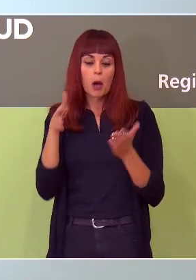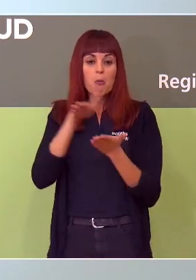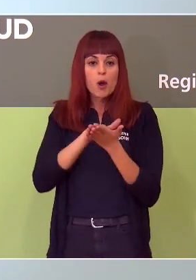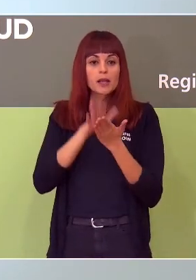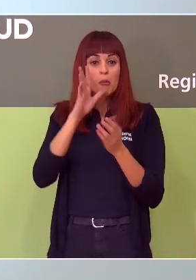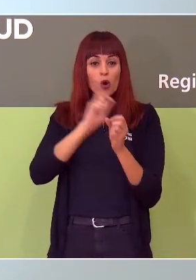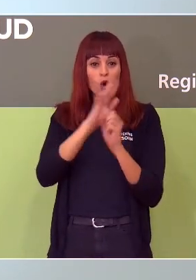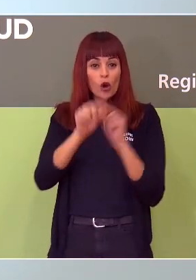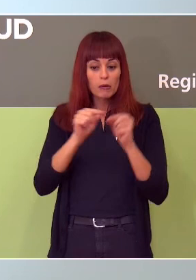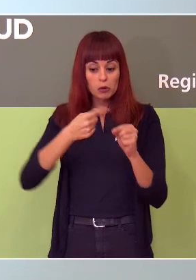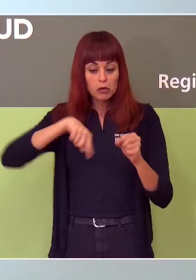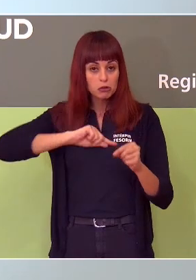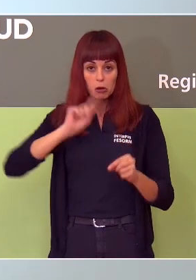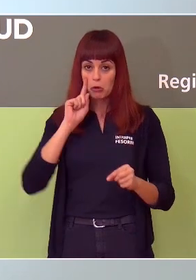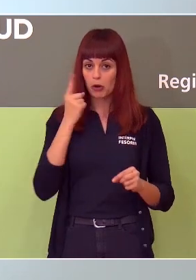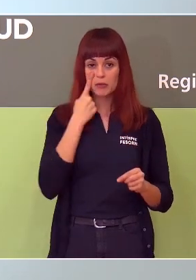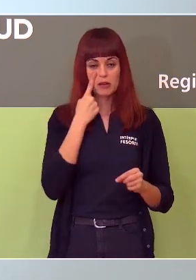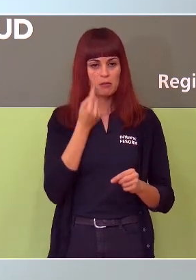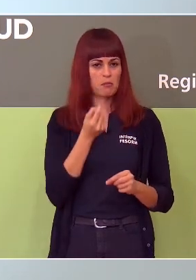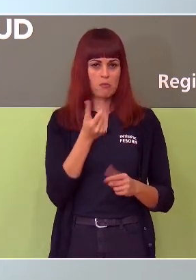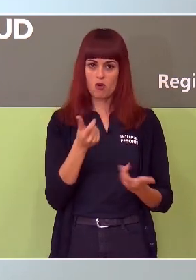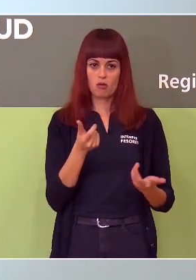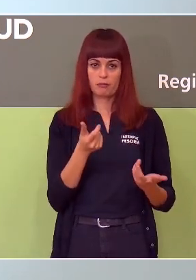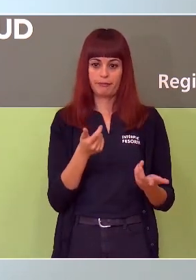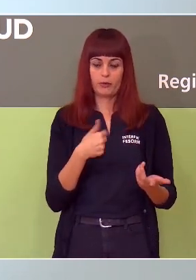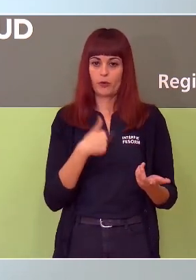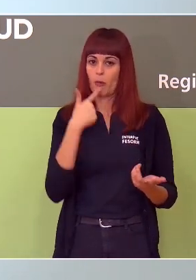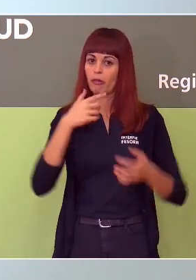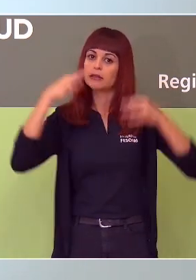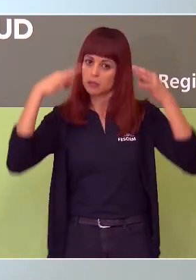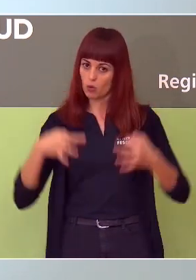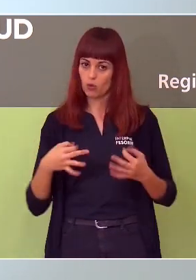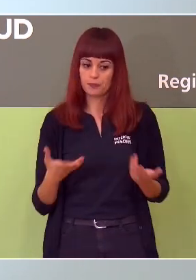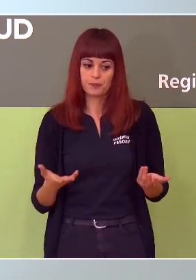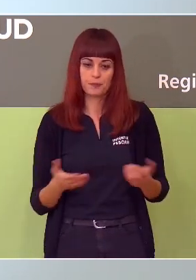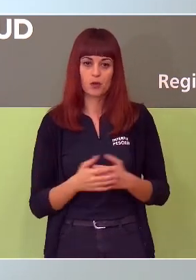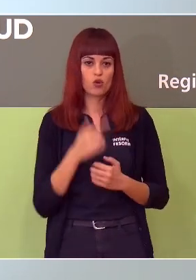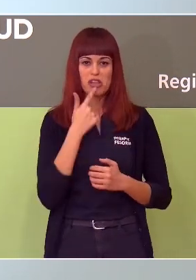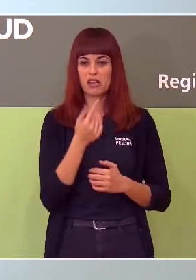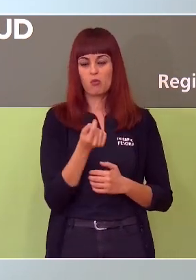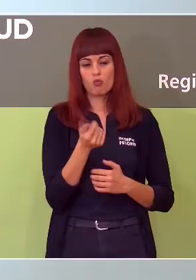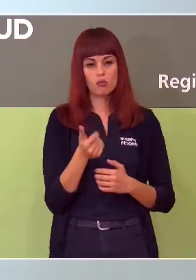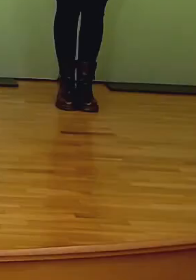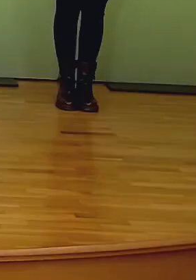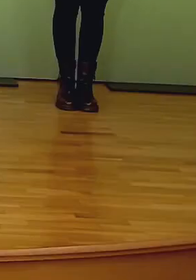que no lo hayamos detectado. Uno no puede nunca poner la mano en el fuego, pero yo diría que es muy, muy improbable.